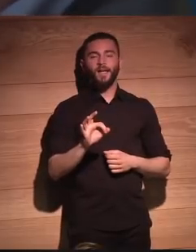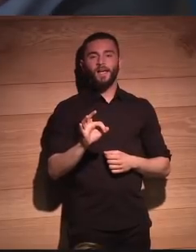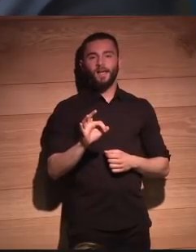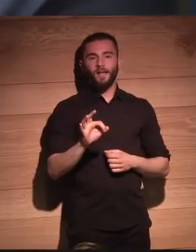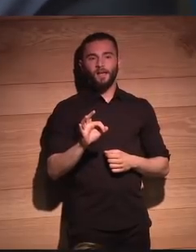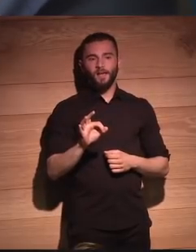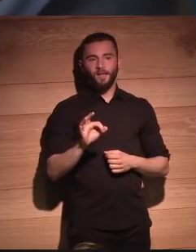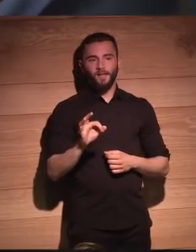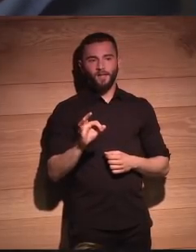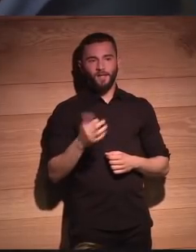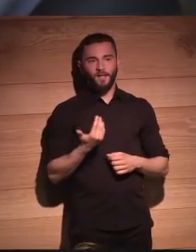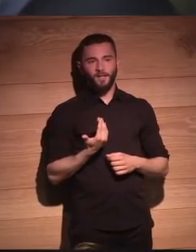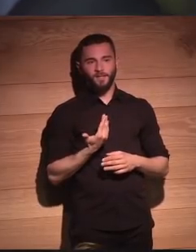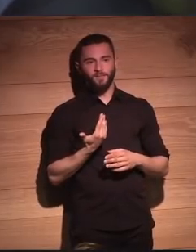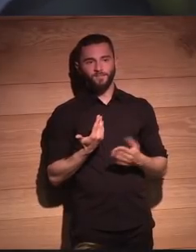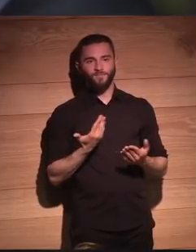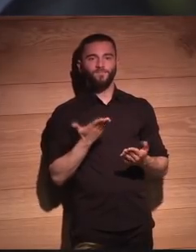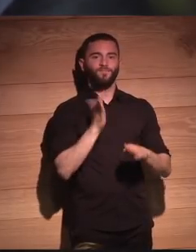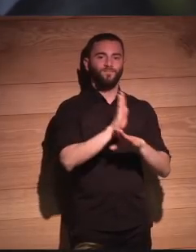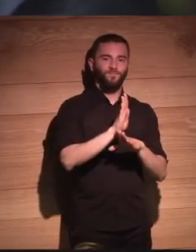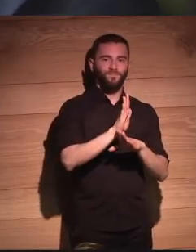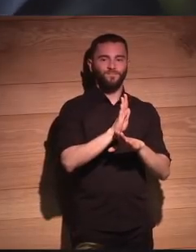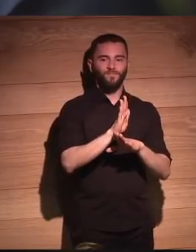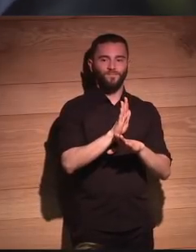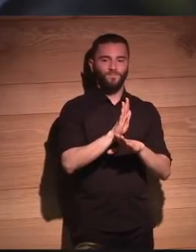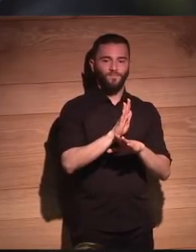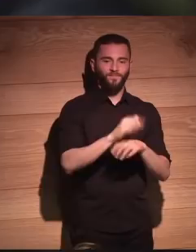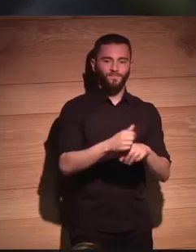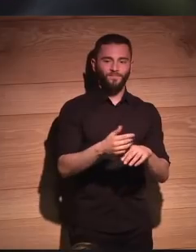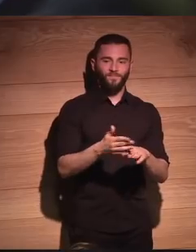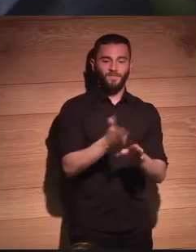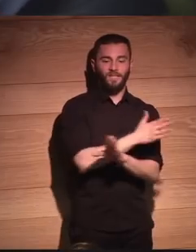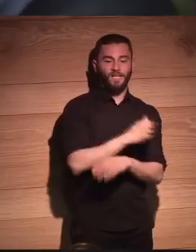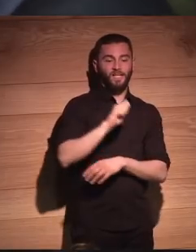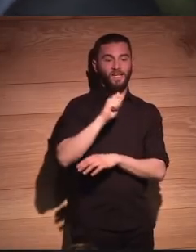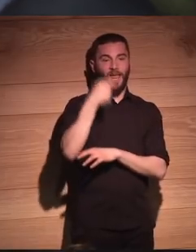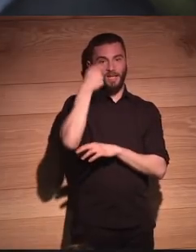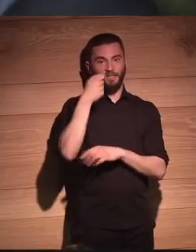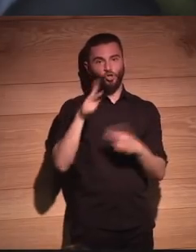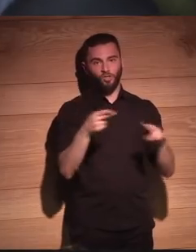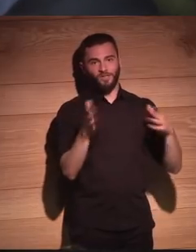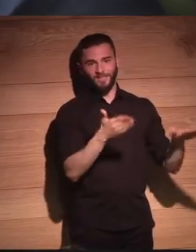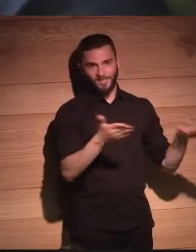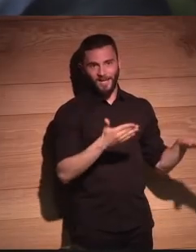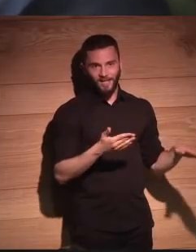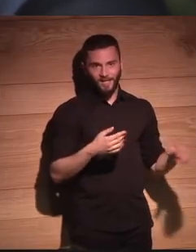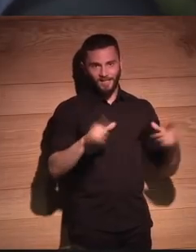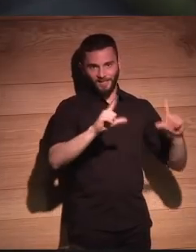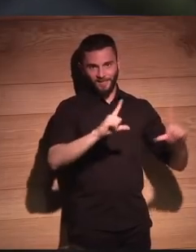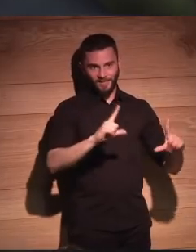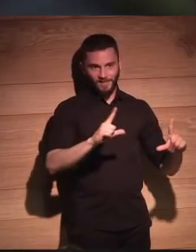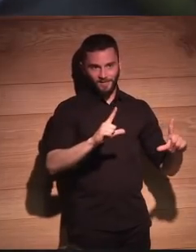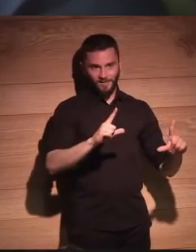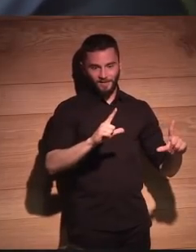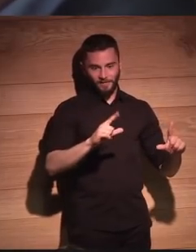una transposición del verdadero éxito de Batman, que era la serie televisiva, que era una serie, que era un Batman que estaba más cerca de los